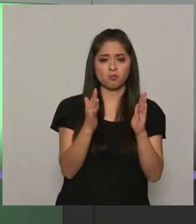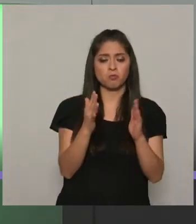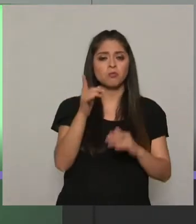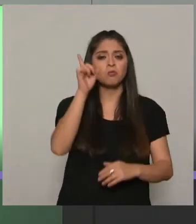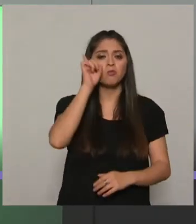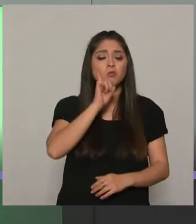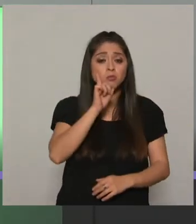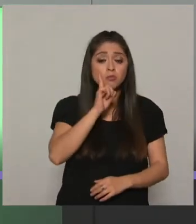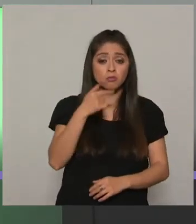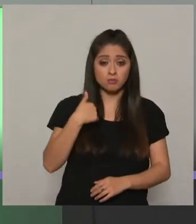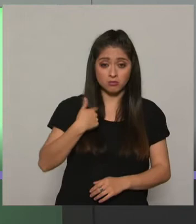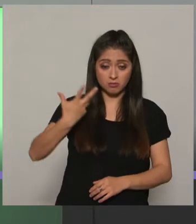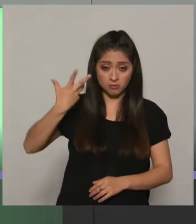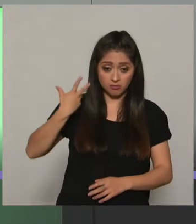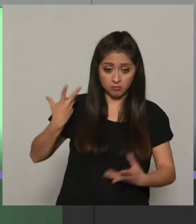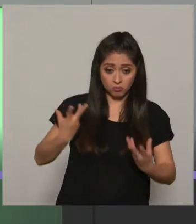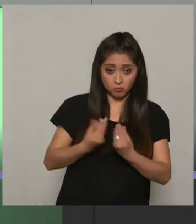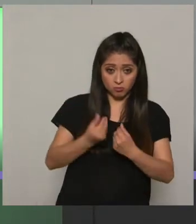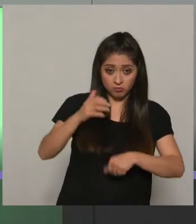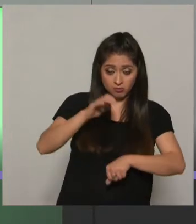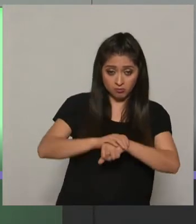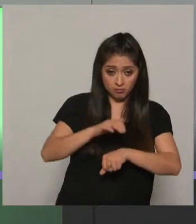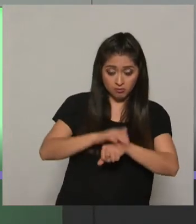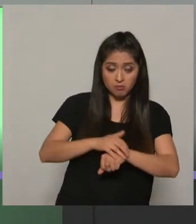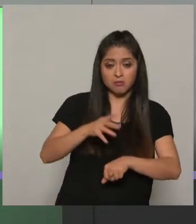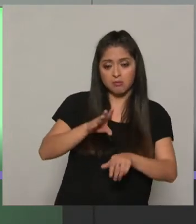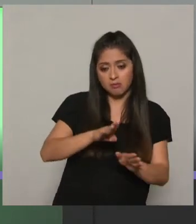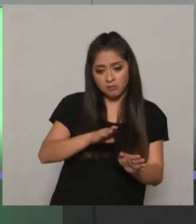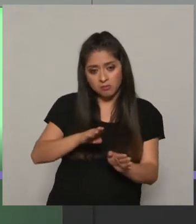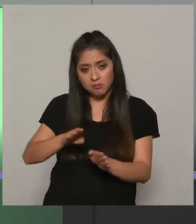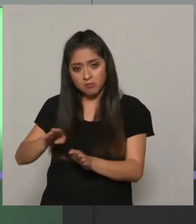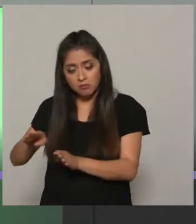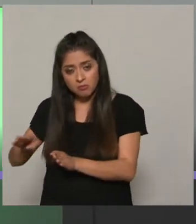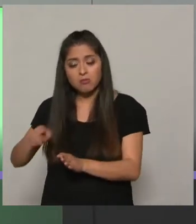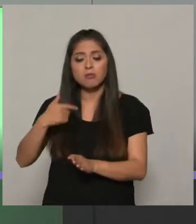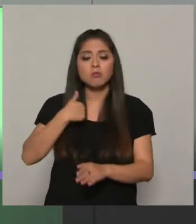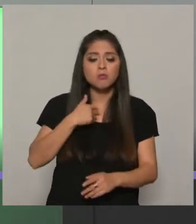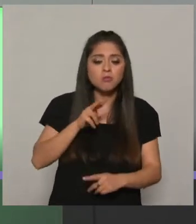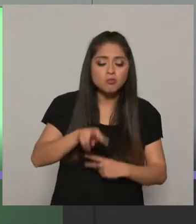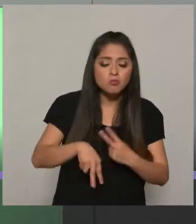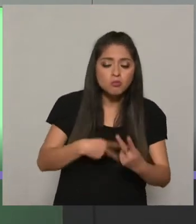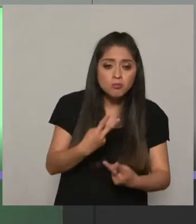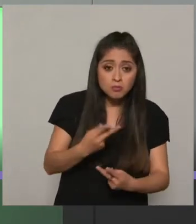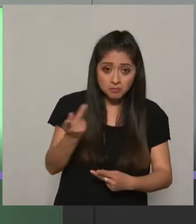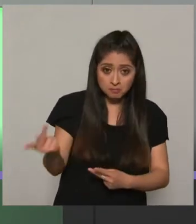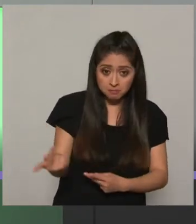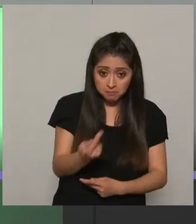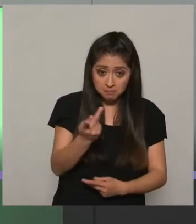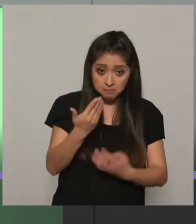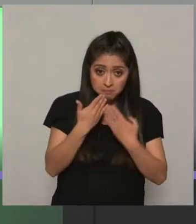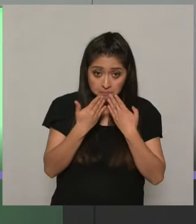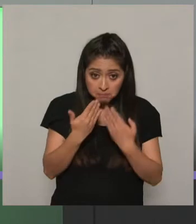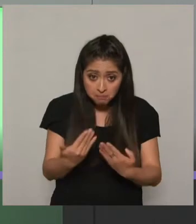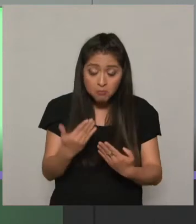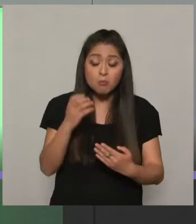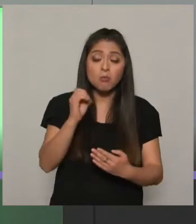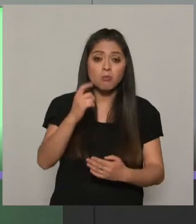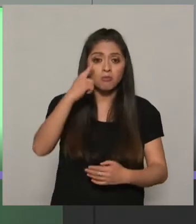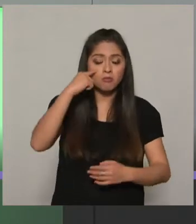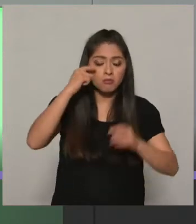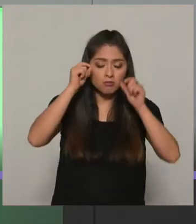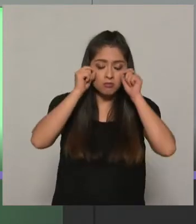hice con un amigo con el que iba en el vehículo es que nos orillamos, y lo primero que fue hacer, acercarnos y preguntarle si estaba bien o hacerla que